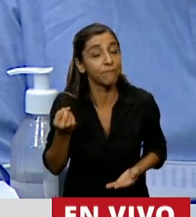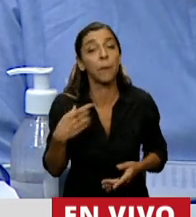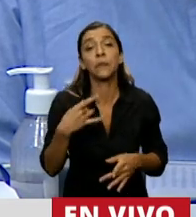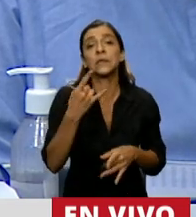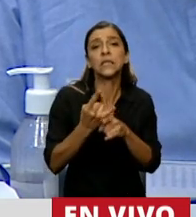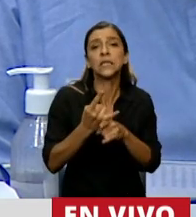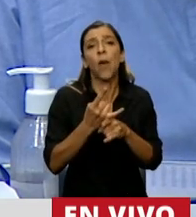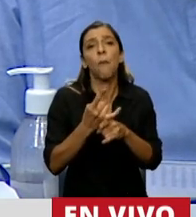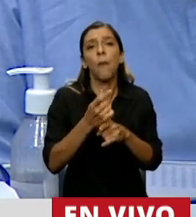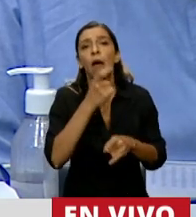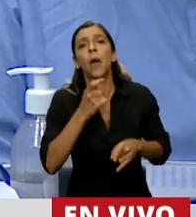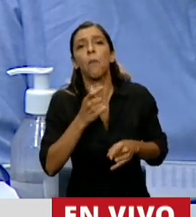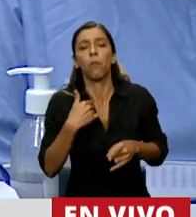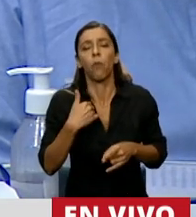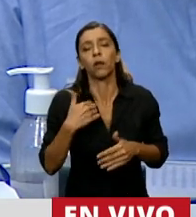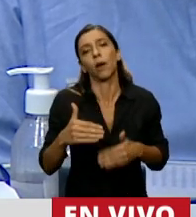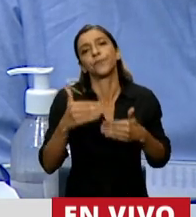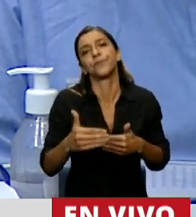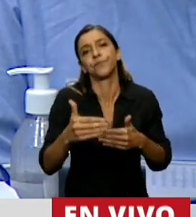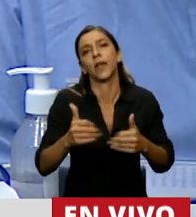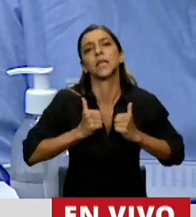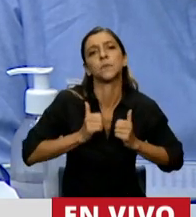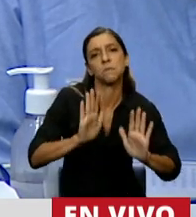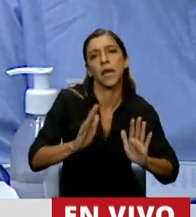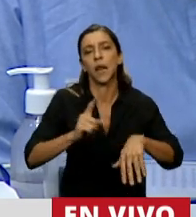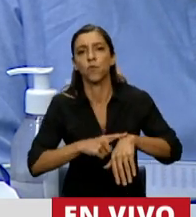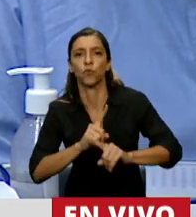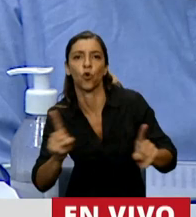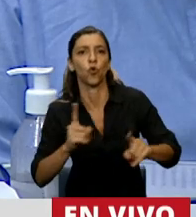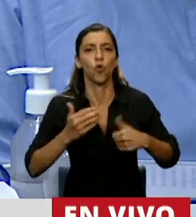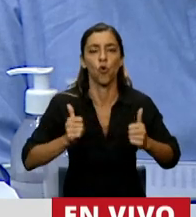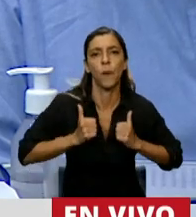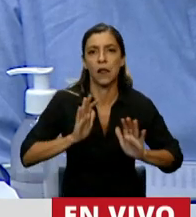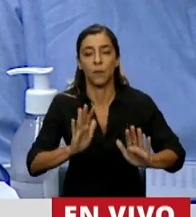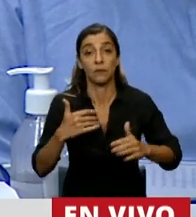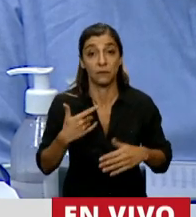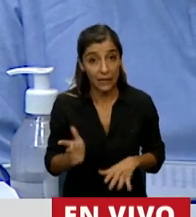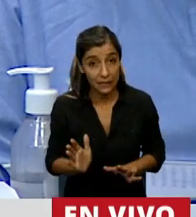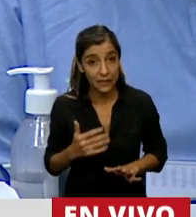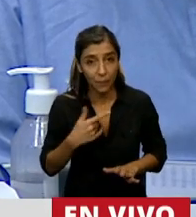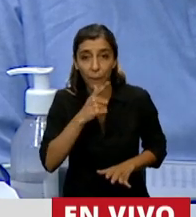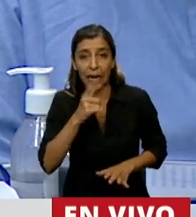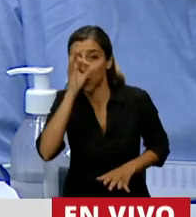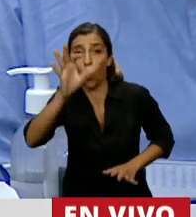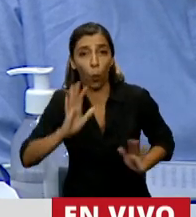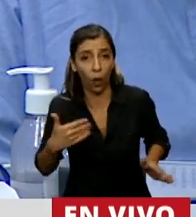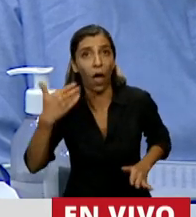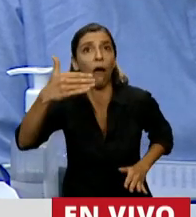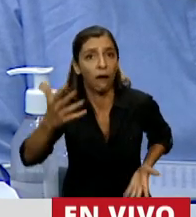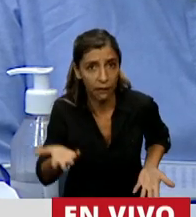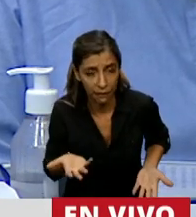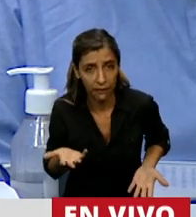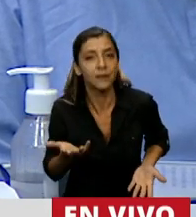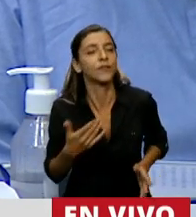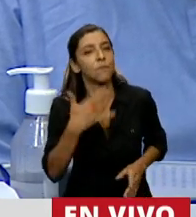tener que esperar a que sea el momento y resulta que ese momento no es nunca, nos va a resultar muy difícil. Me gustaría que cambiemos que no